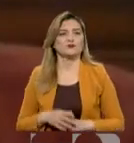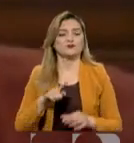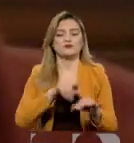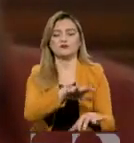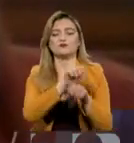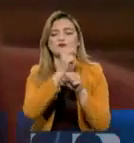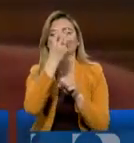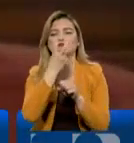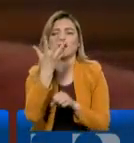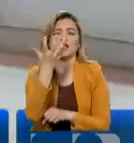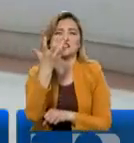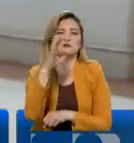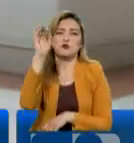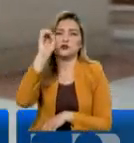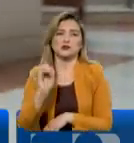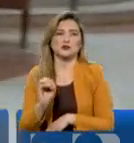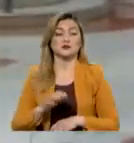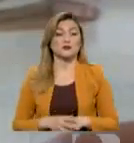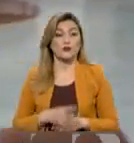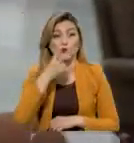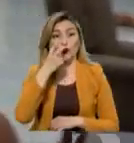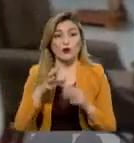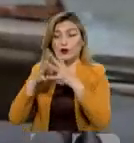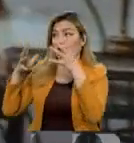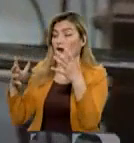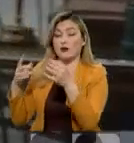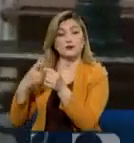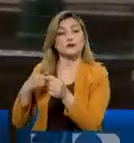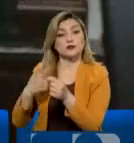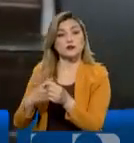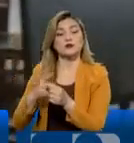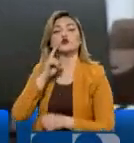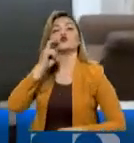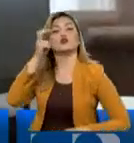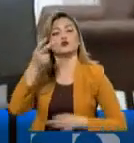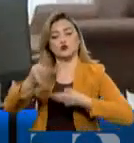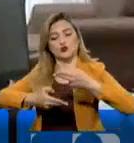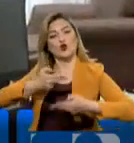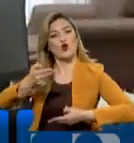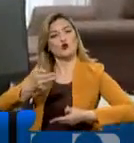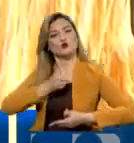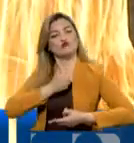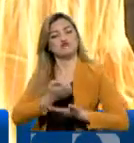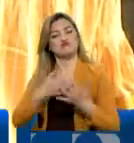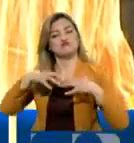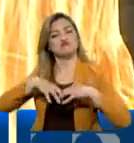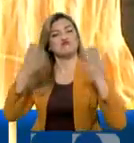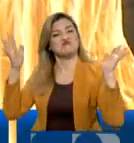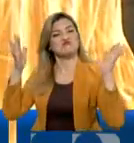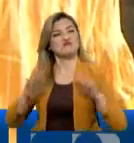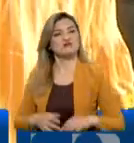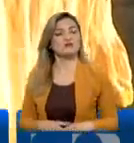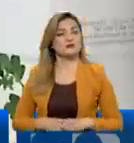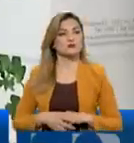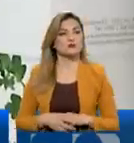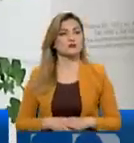no superó el 15%. Y es que los grandes hoteles de la capital vivían del turismo de negocios, que hoy es escaso. De allí que